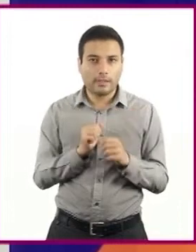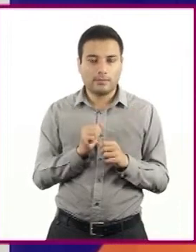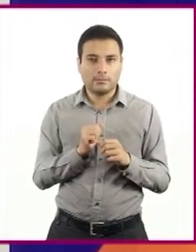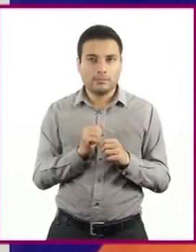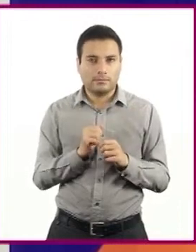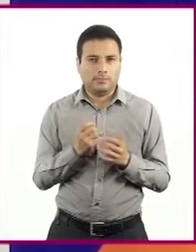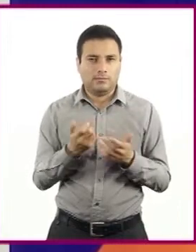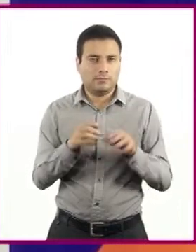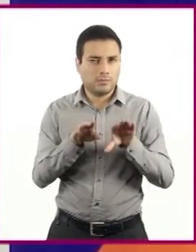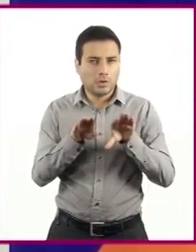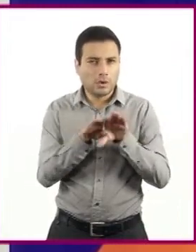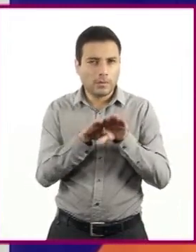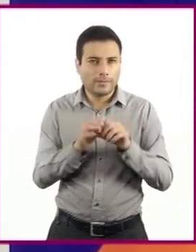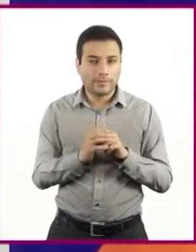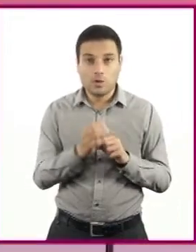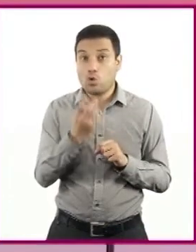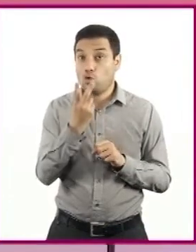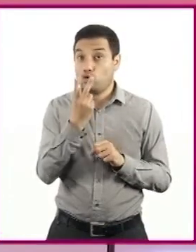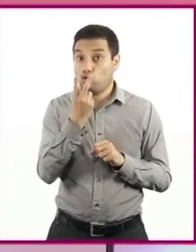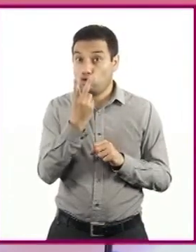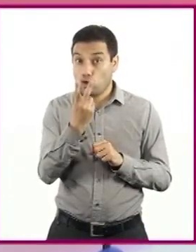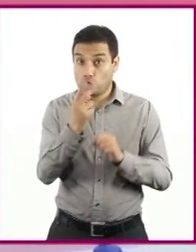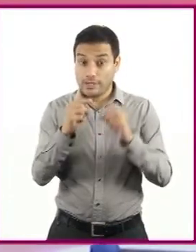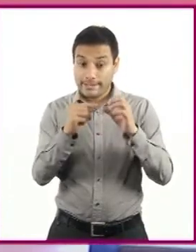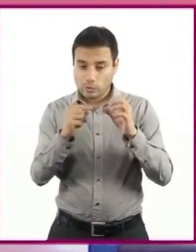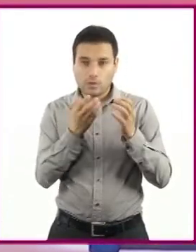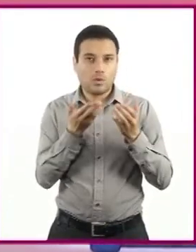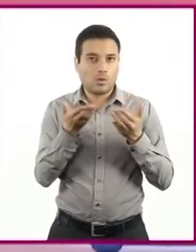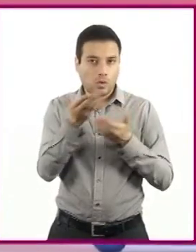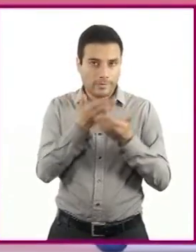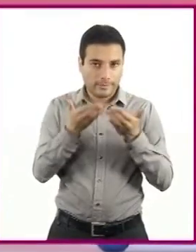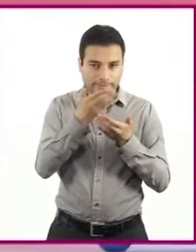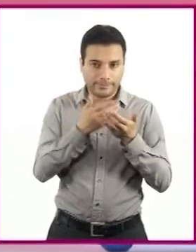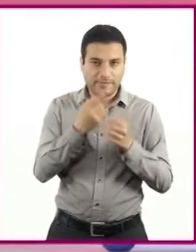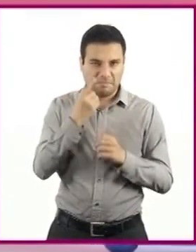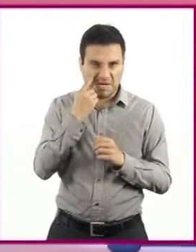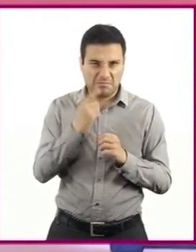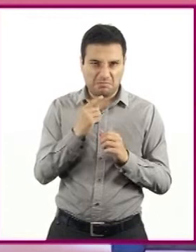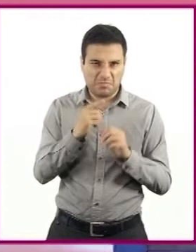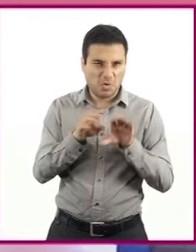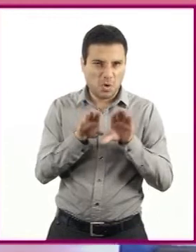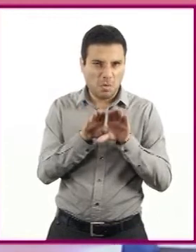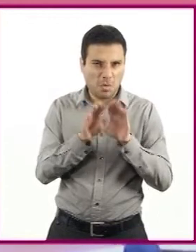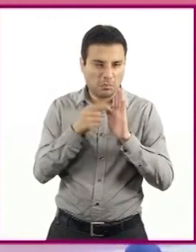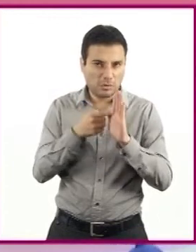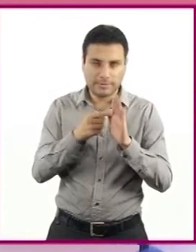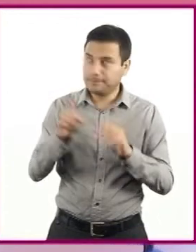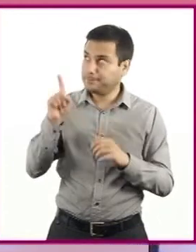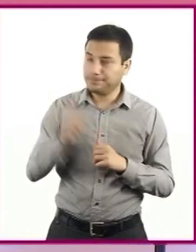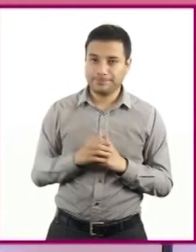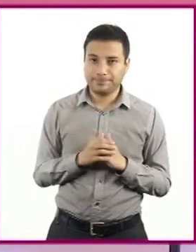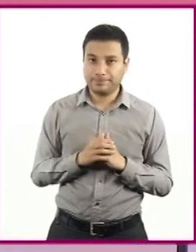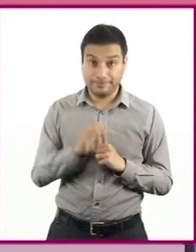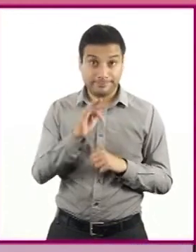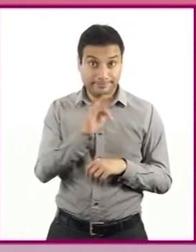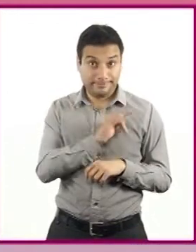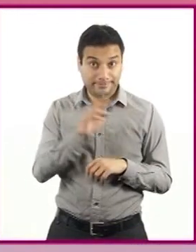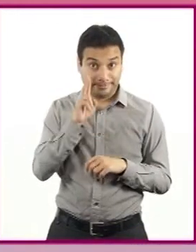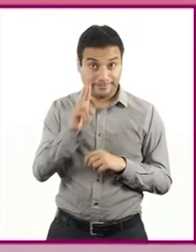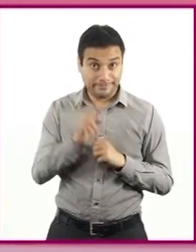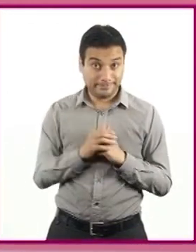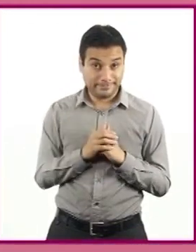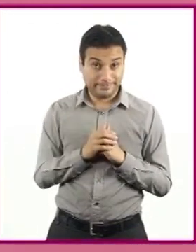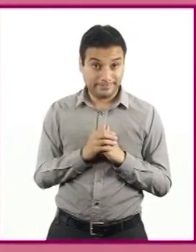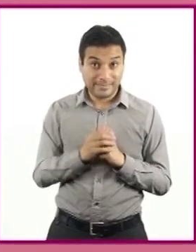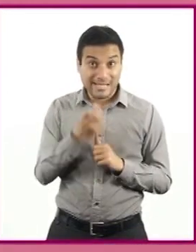de la compartición de 2 pares de electrones. Lo representó de la siguiente forma. Como pueden observar,